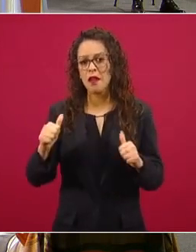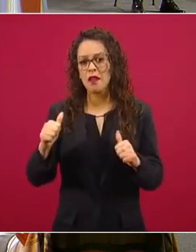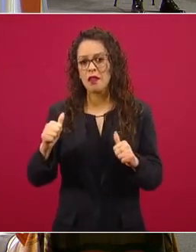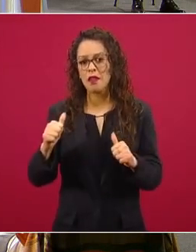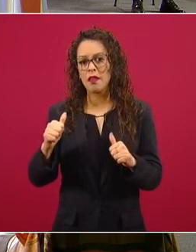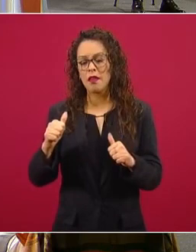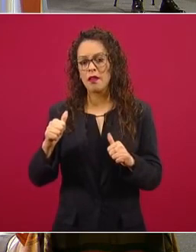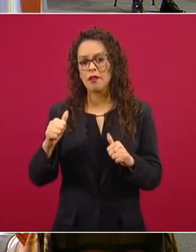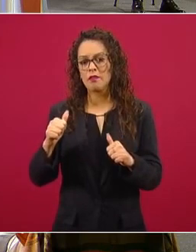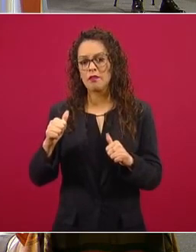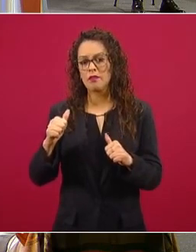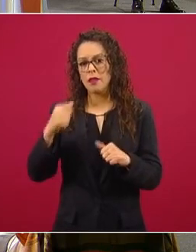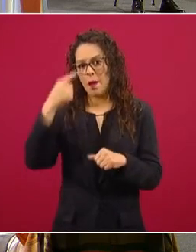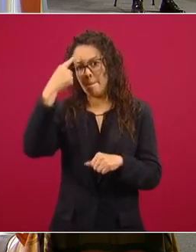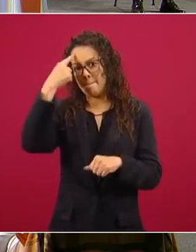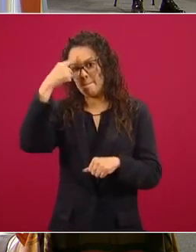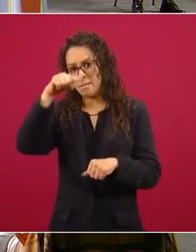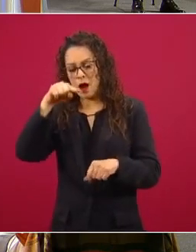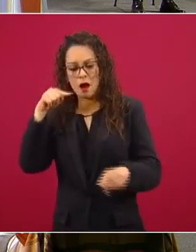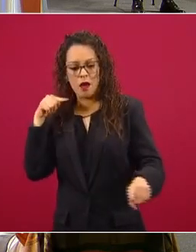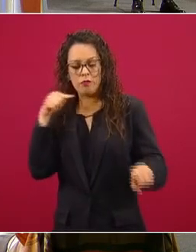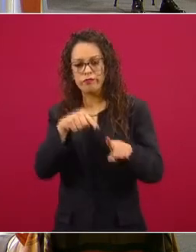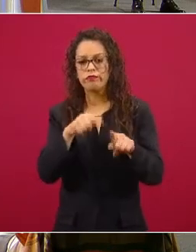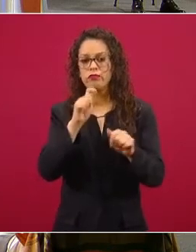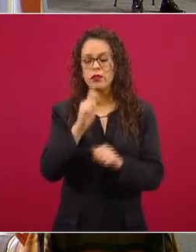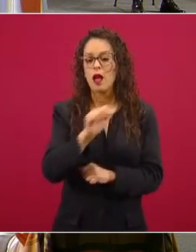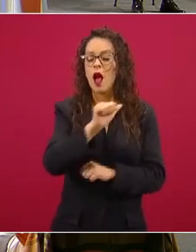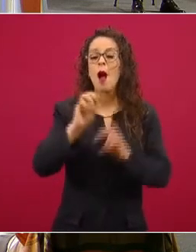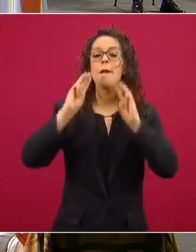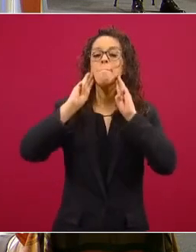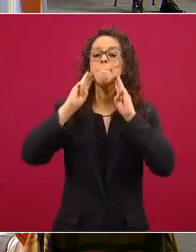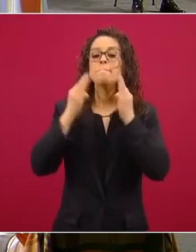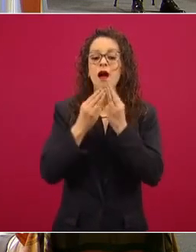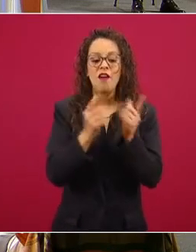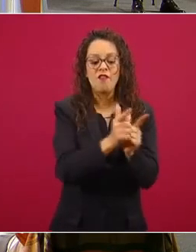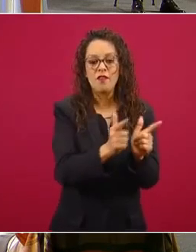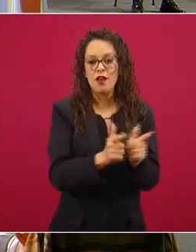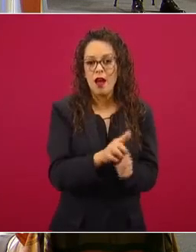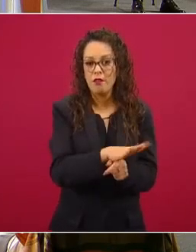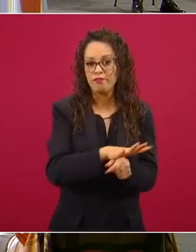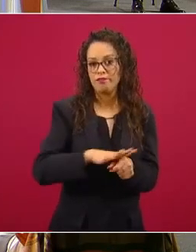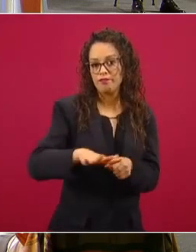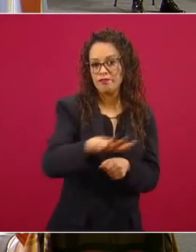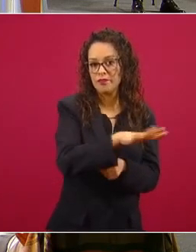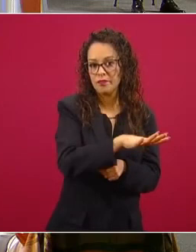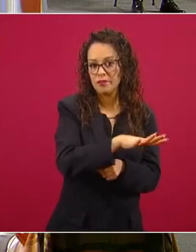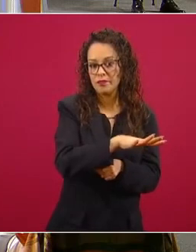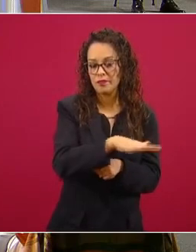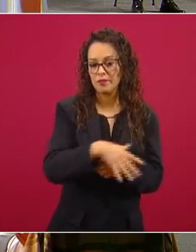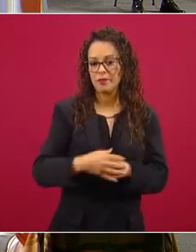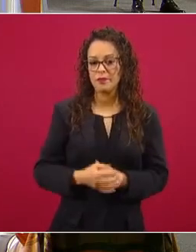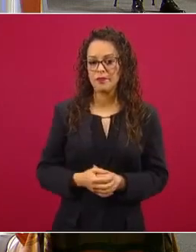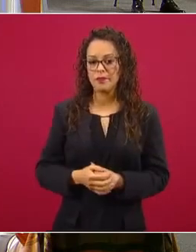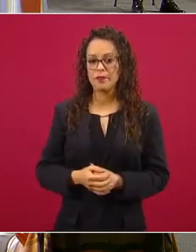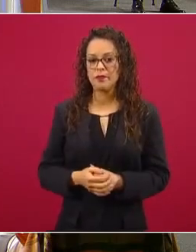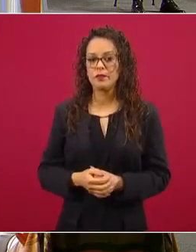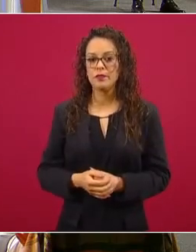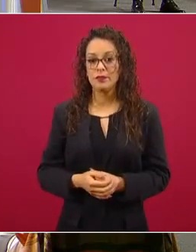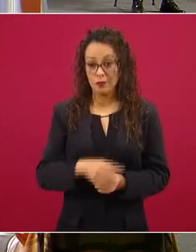Es buena la investigación, ¿eh? O sea, para ustedes, en enero.